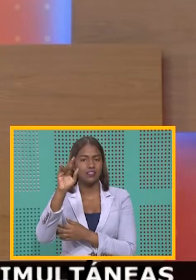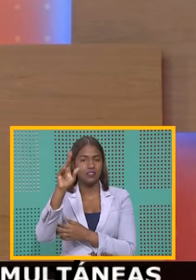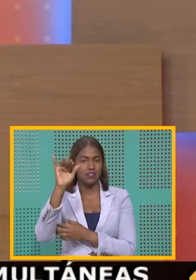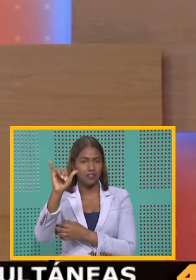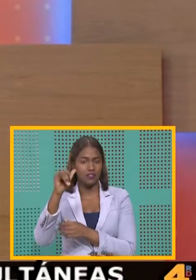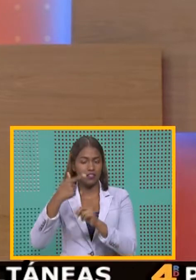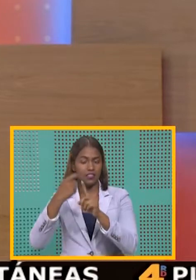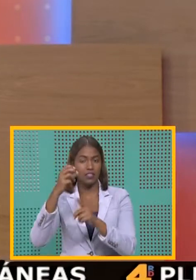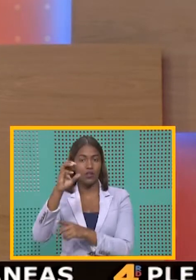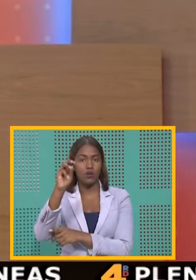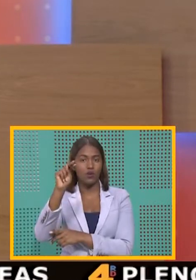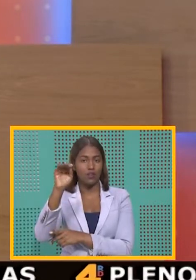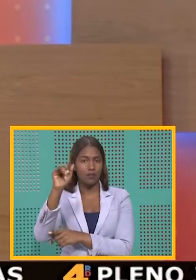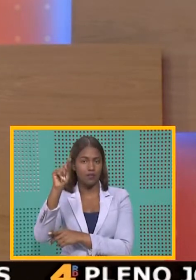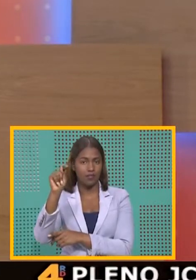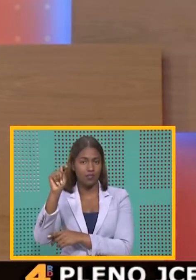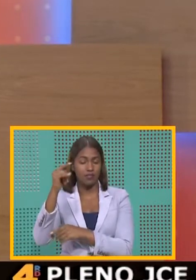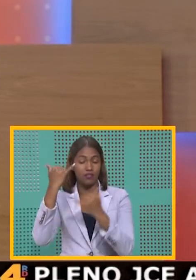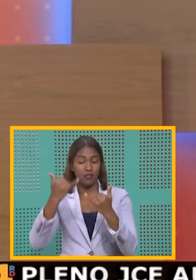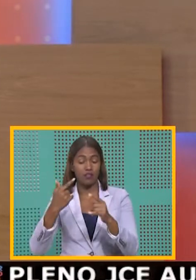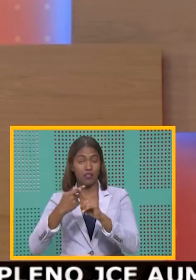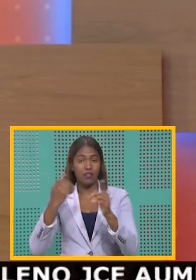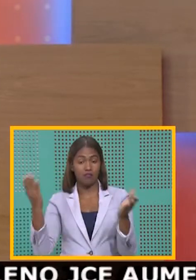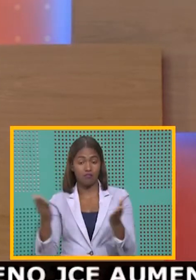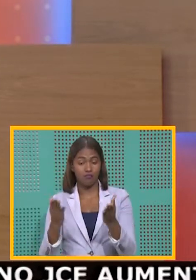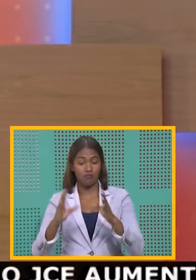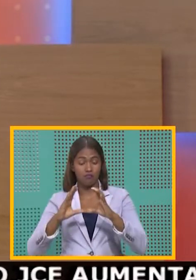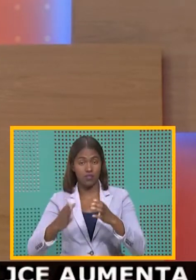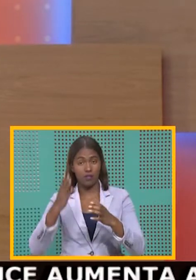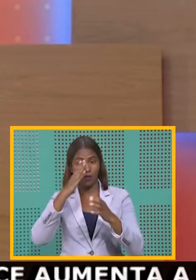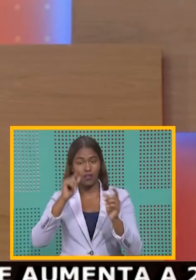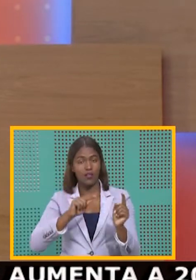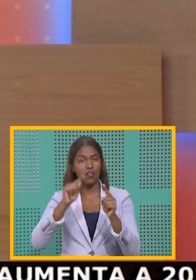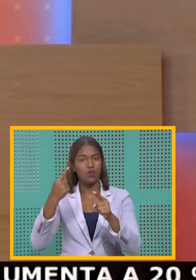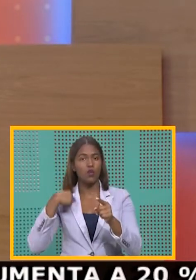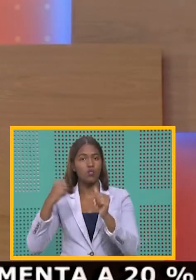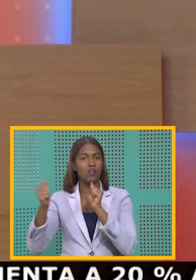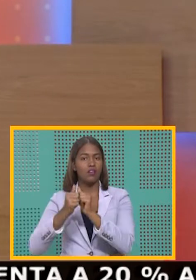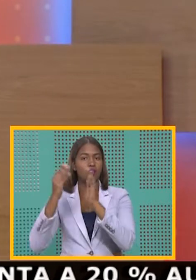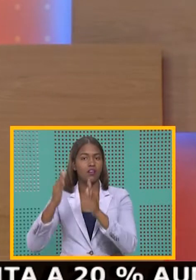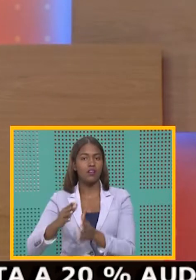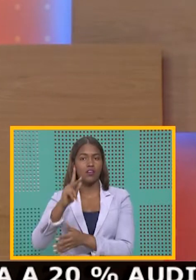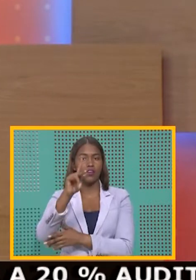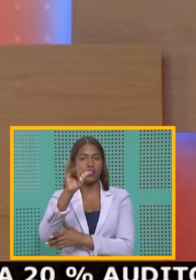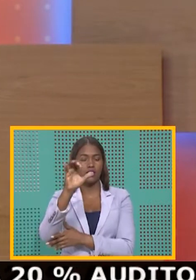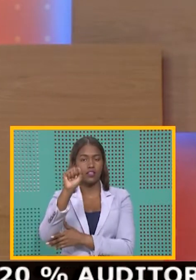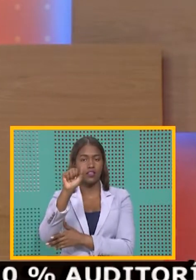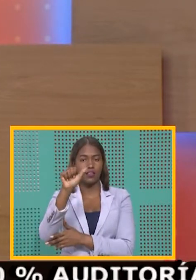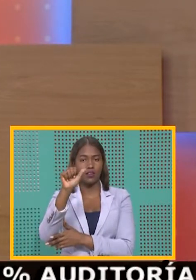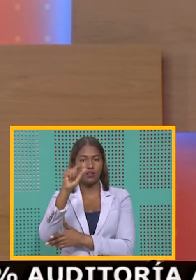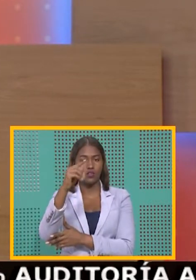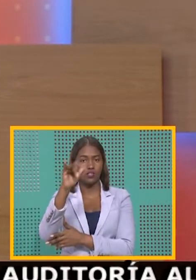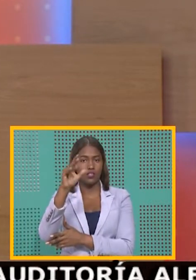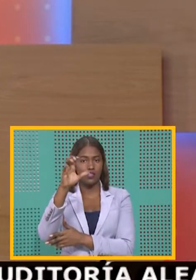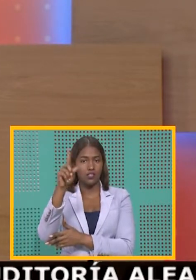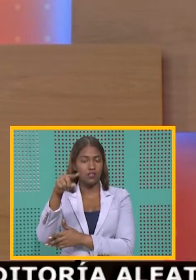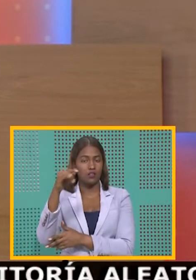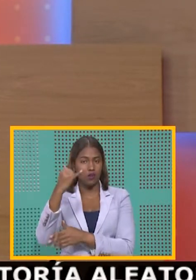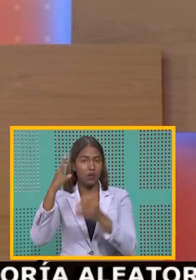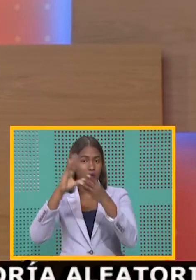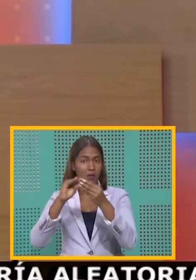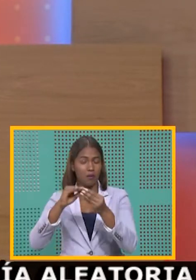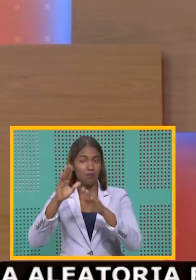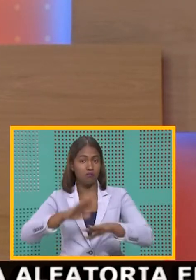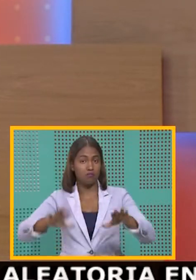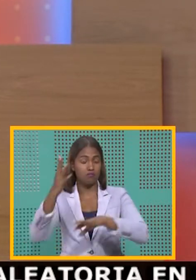Agramonte desde la ONAMET. Y ahora desde la sala de redacción pasamos con nuestra compañera Katia Gutiérrez, que hoy nos habla de ciencia y medio